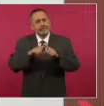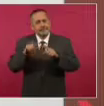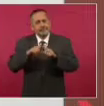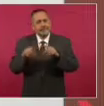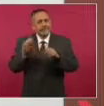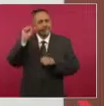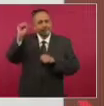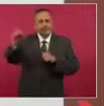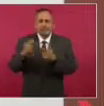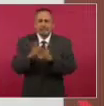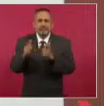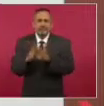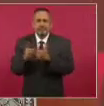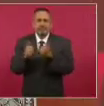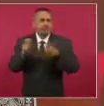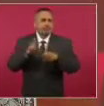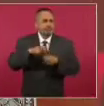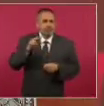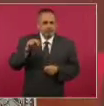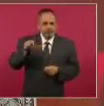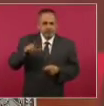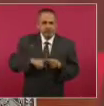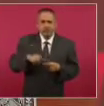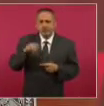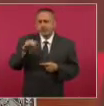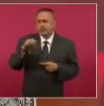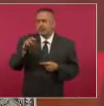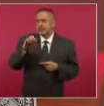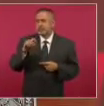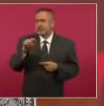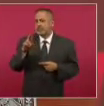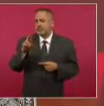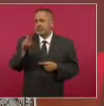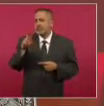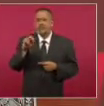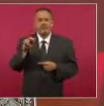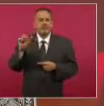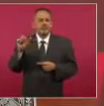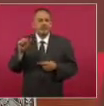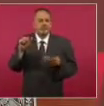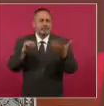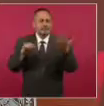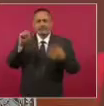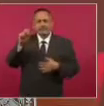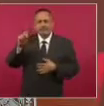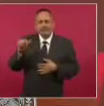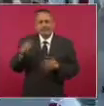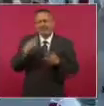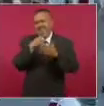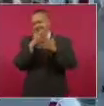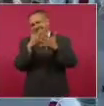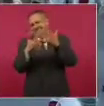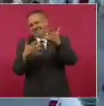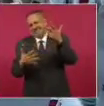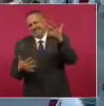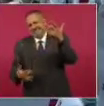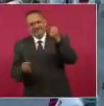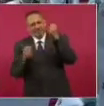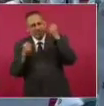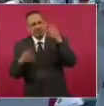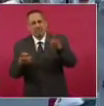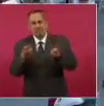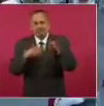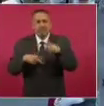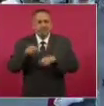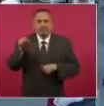Sindicatos Autónomos de Nuevo León, Marco Treviño de la ANDA, entre muchas y muchos que están hoy presentes y